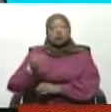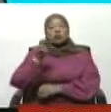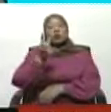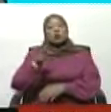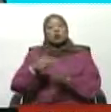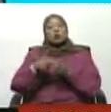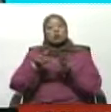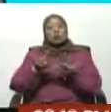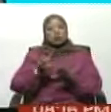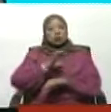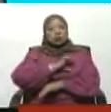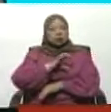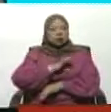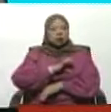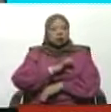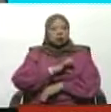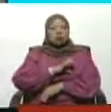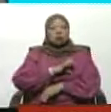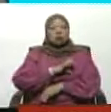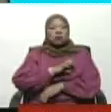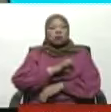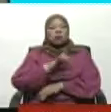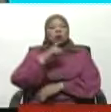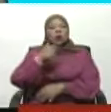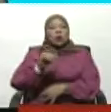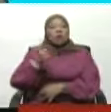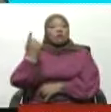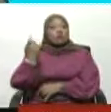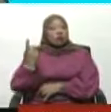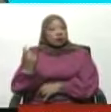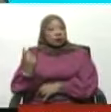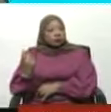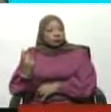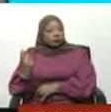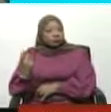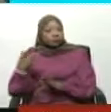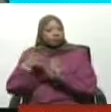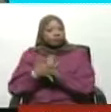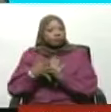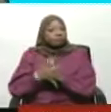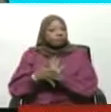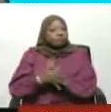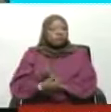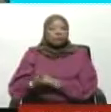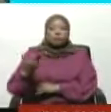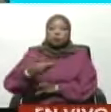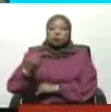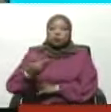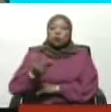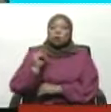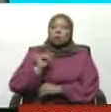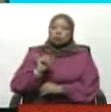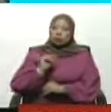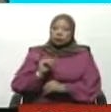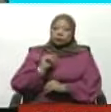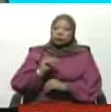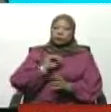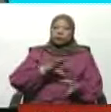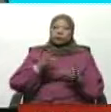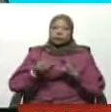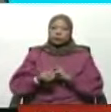el concepto que está por construir todavía. Vital, marcador,